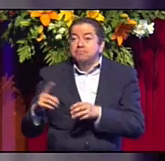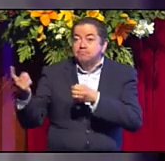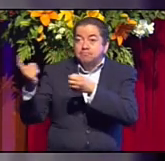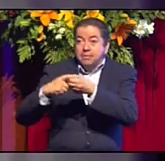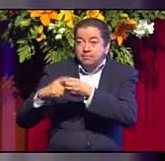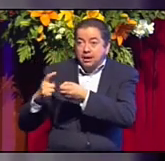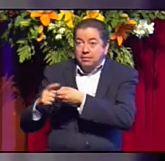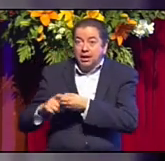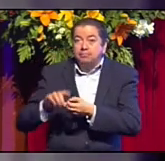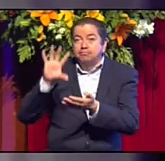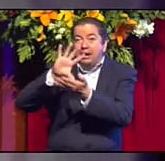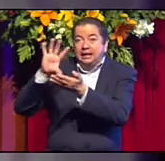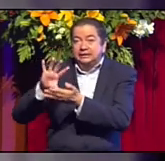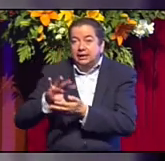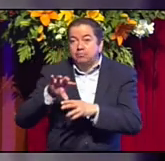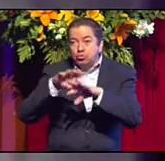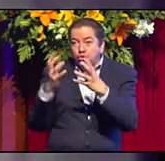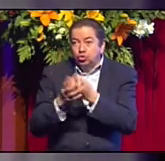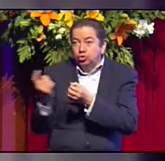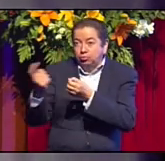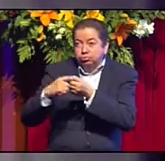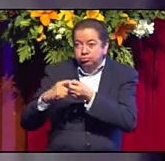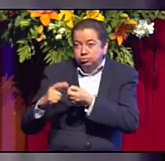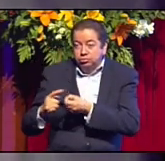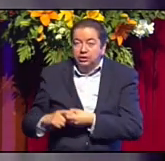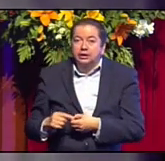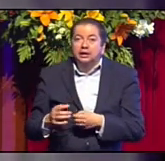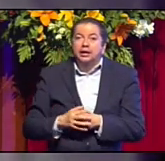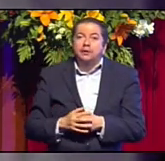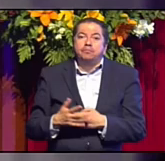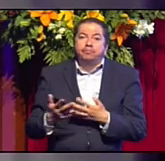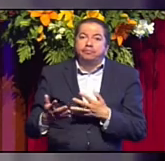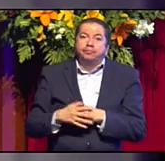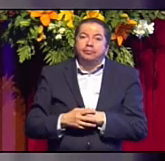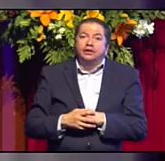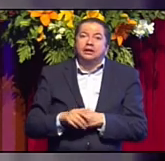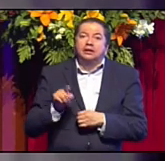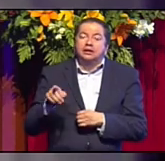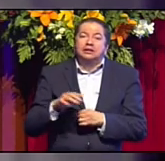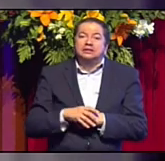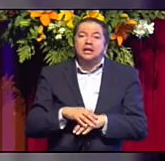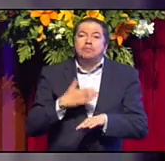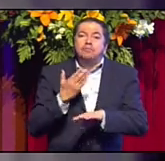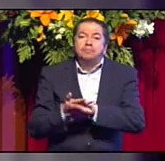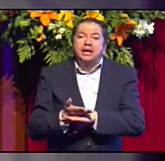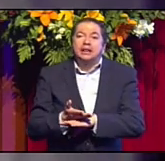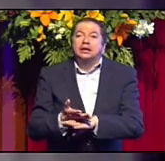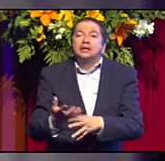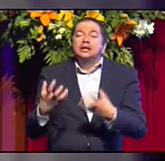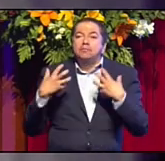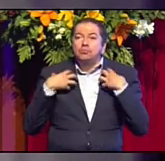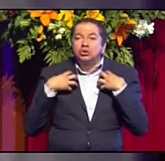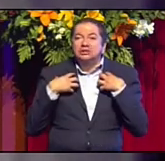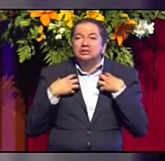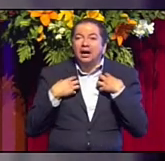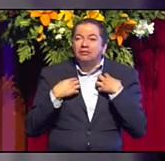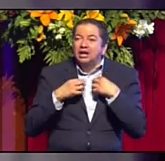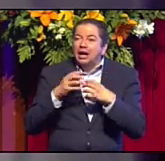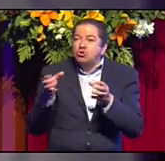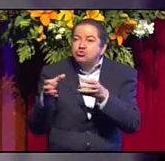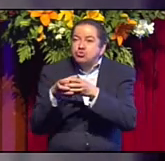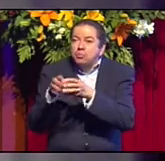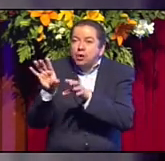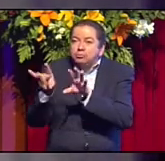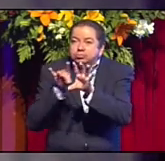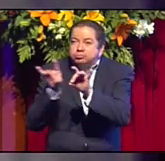adheridas a esta organización. Por esas cosas que tiene la vida, se me pide que me haga responsable dentro de un equipo selecto, un equipo